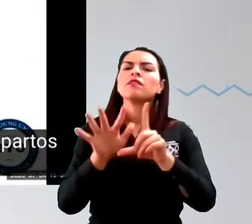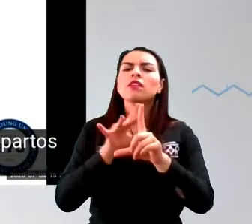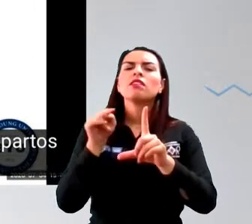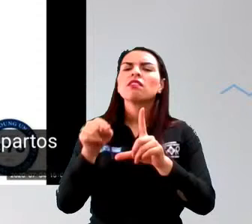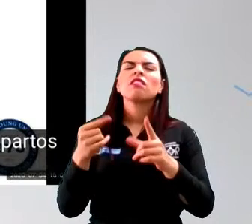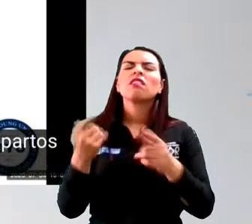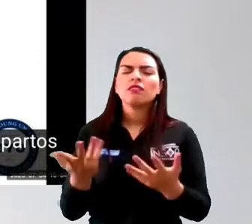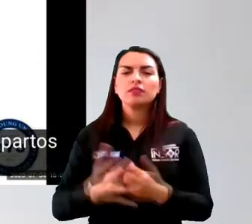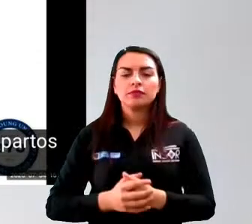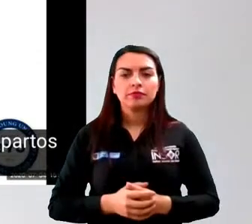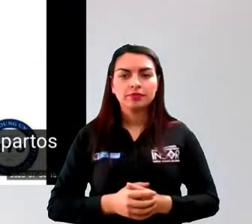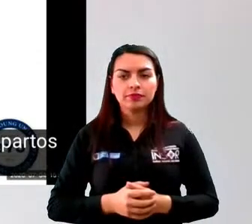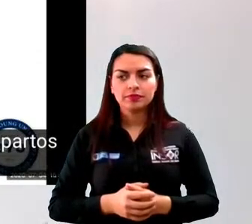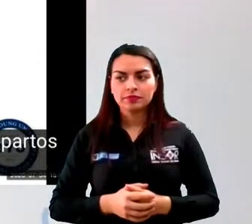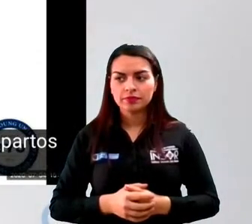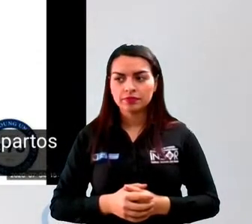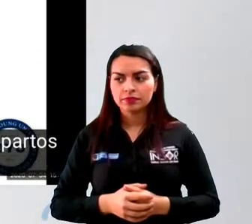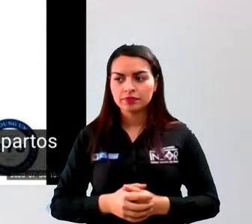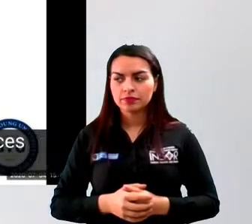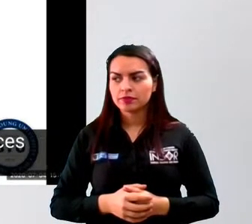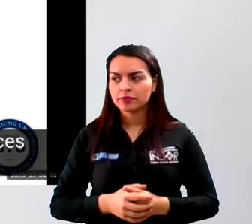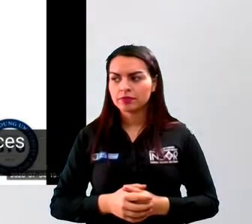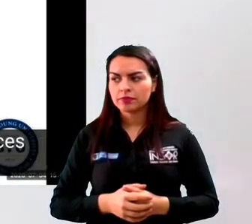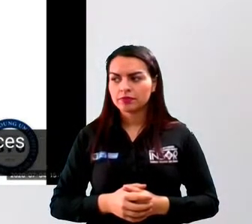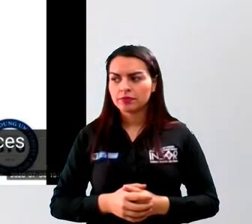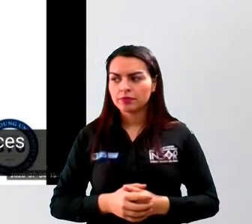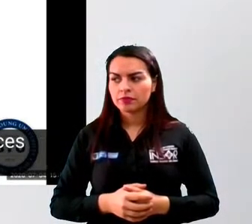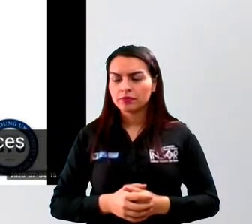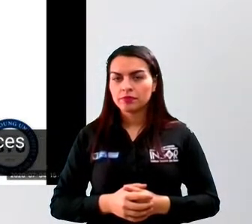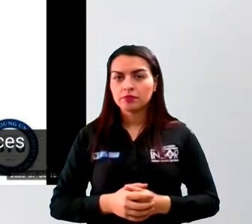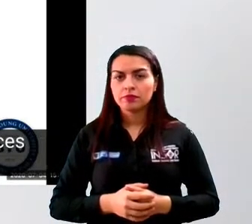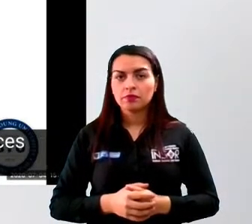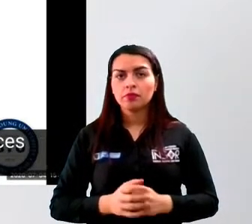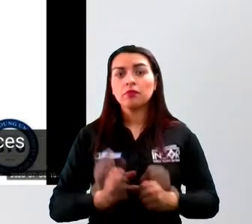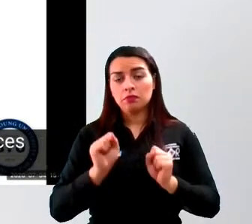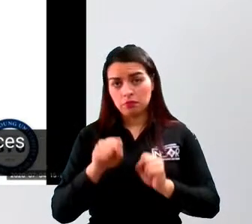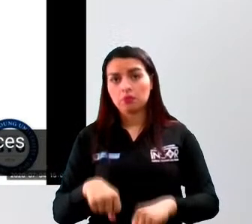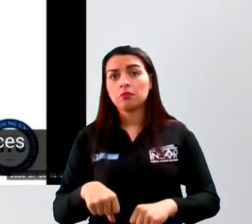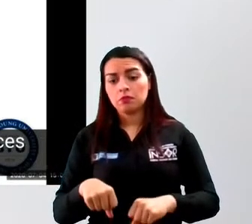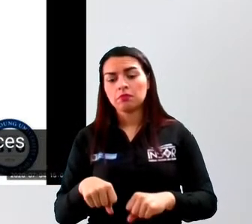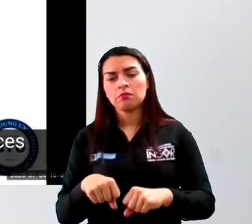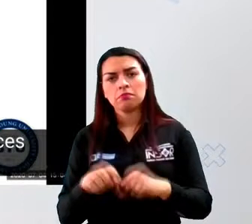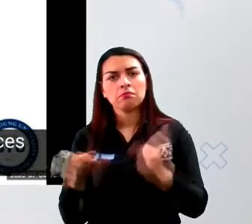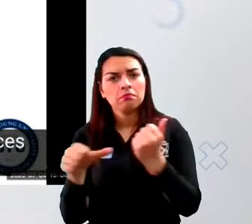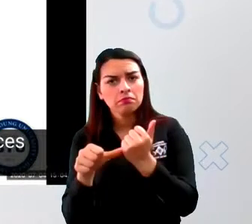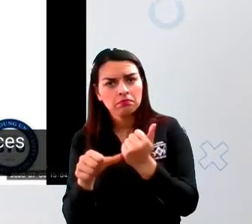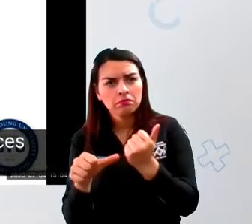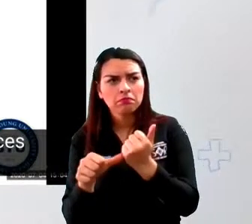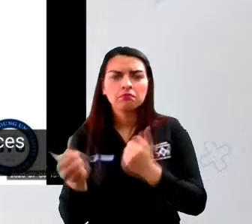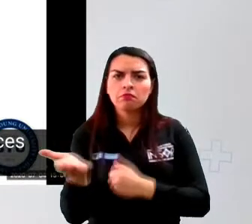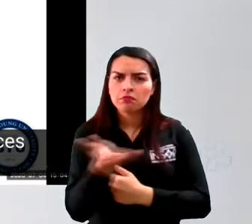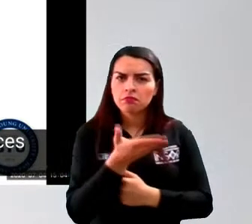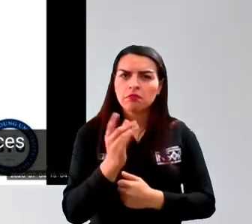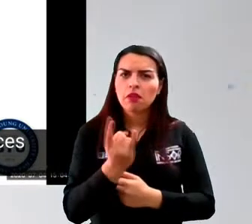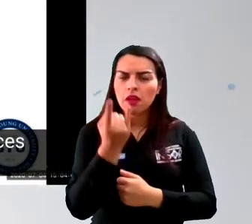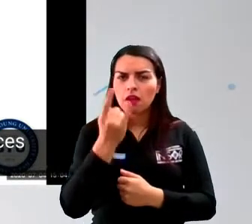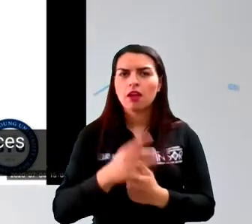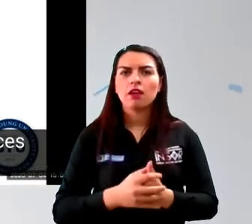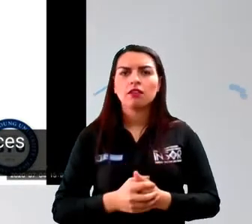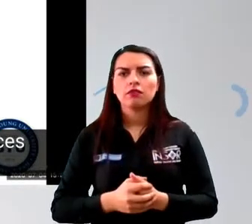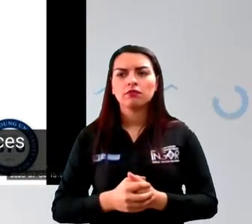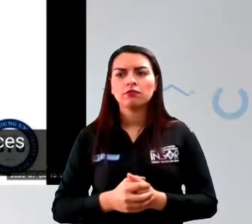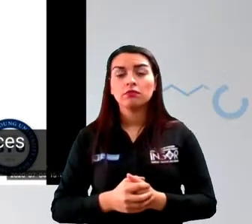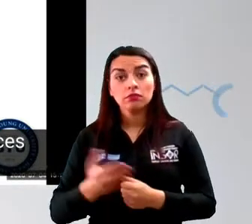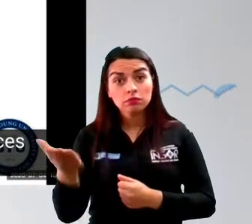Usted puede tener tutoriales en mini, repartos en pantalla. Si más tarde usted accede a